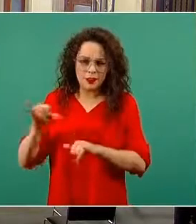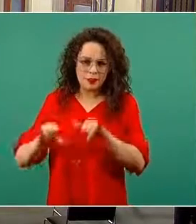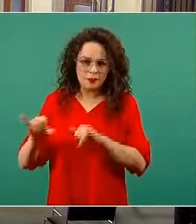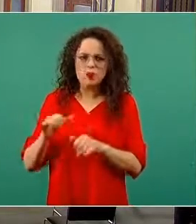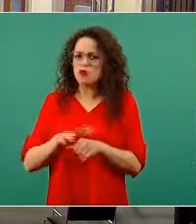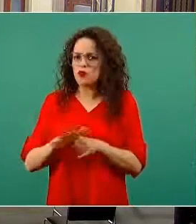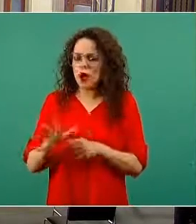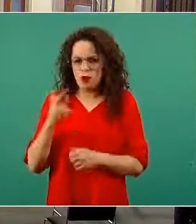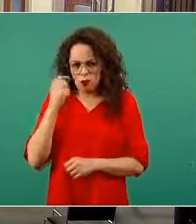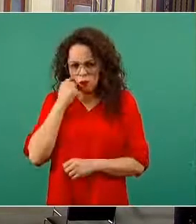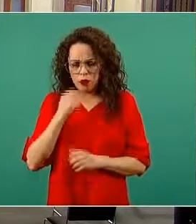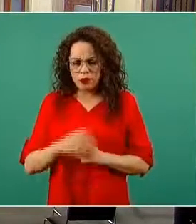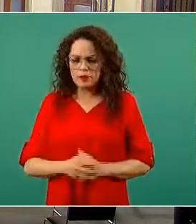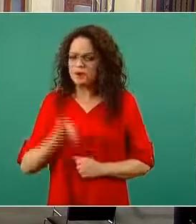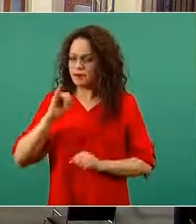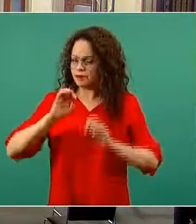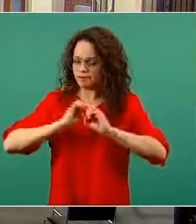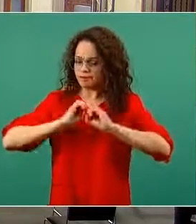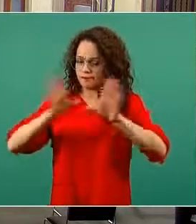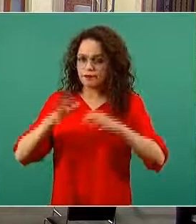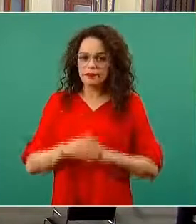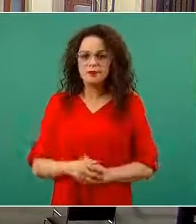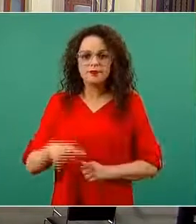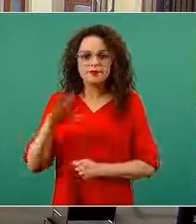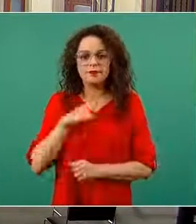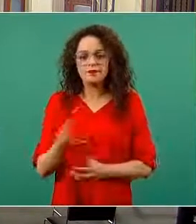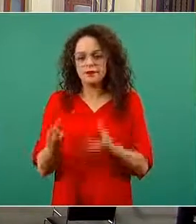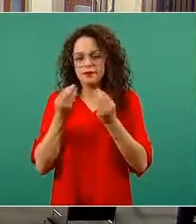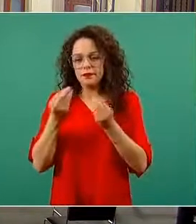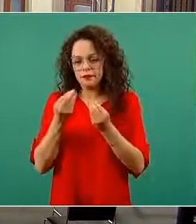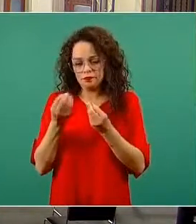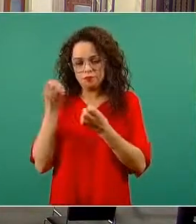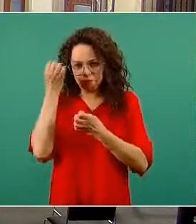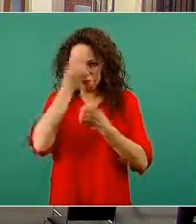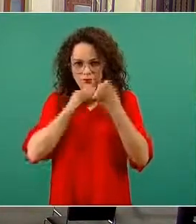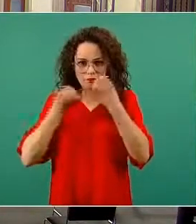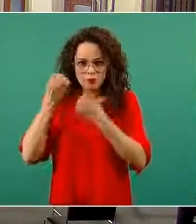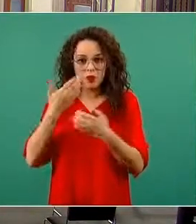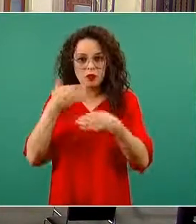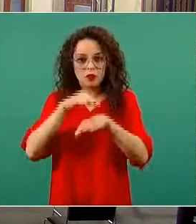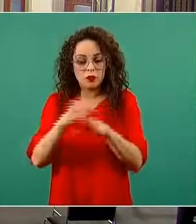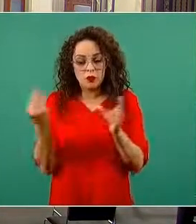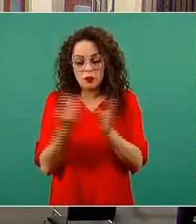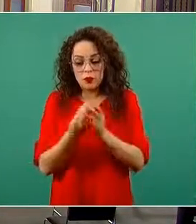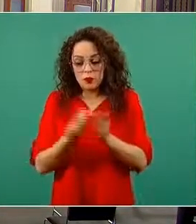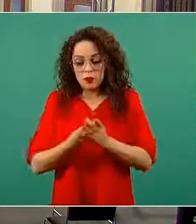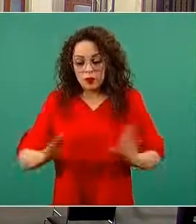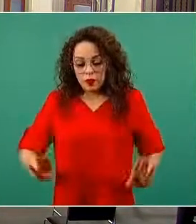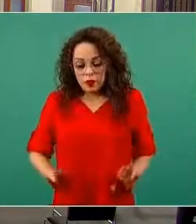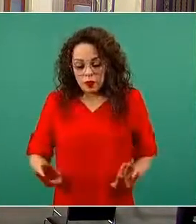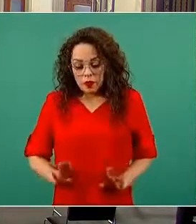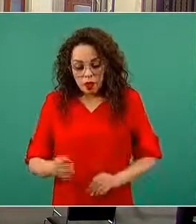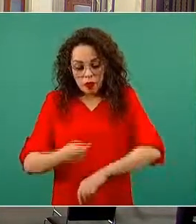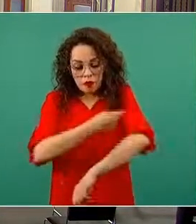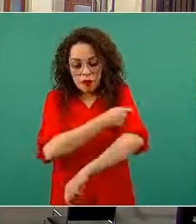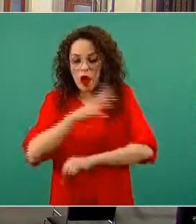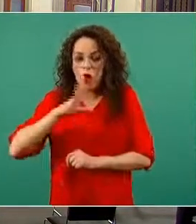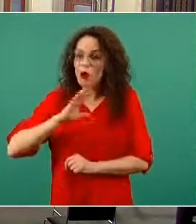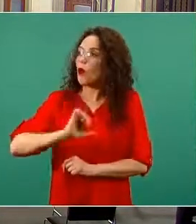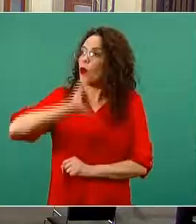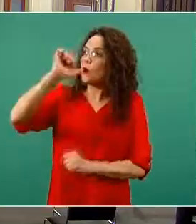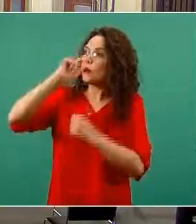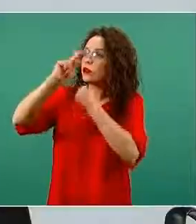Hay estudios más o menos robustos de acuerdo al tipo de vacuna que ha estado disponible en otros países